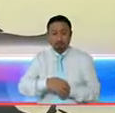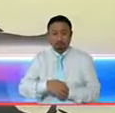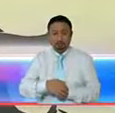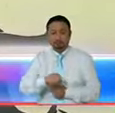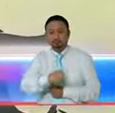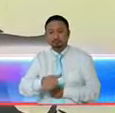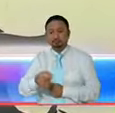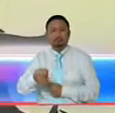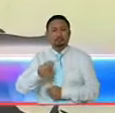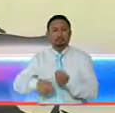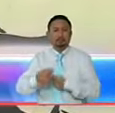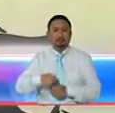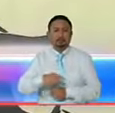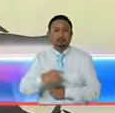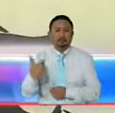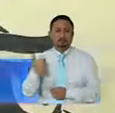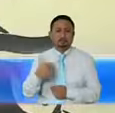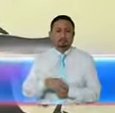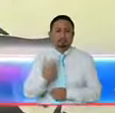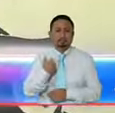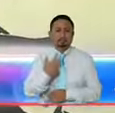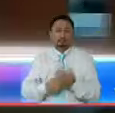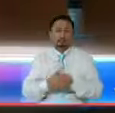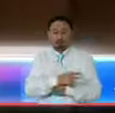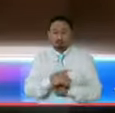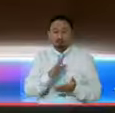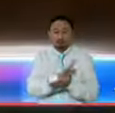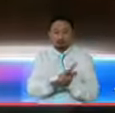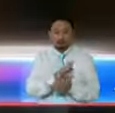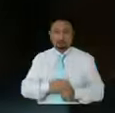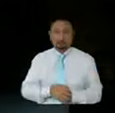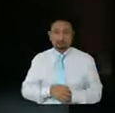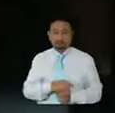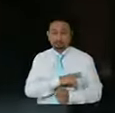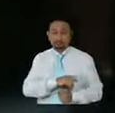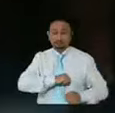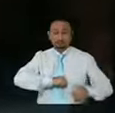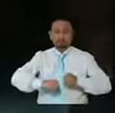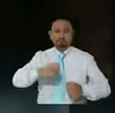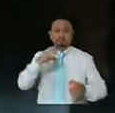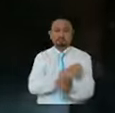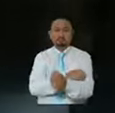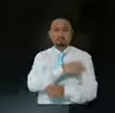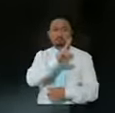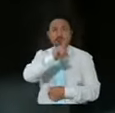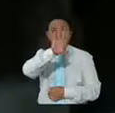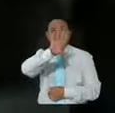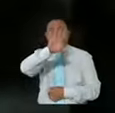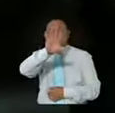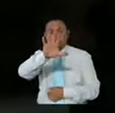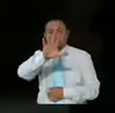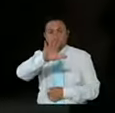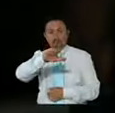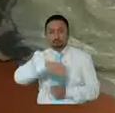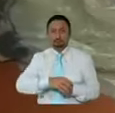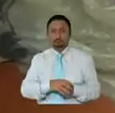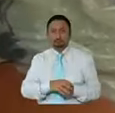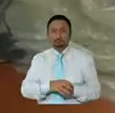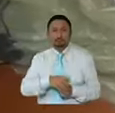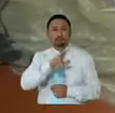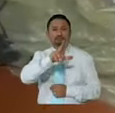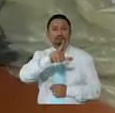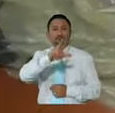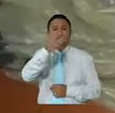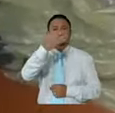expendedor. Tenía a su hijo en el colegio. El operativo Fortaleza 254 permitió el decomiso de